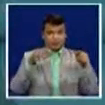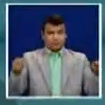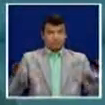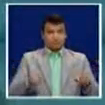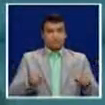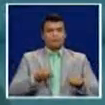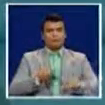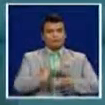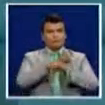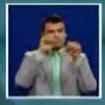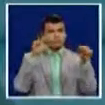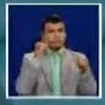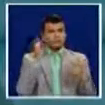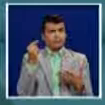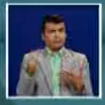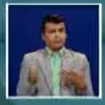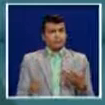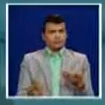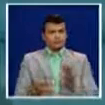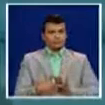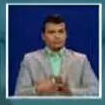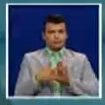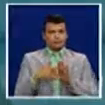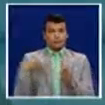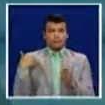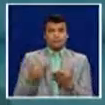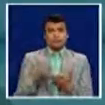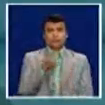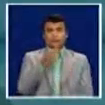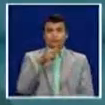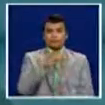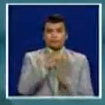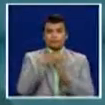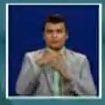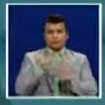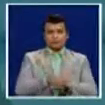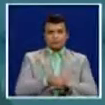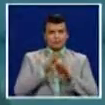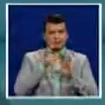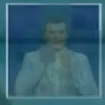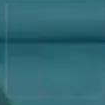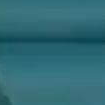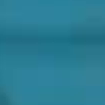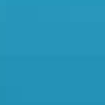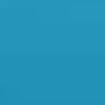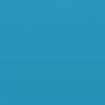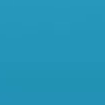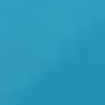amaneciendo la franja. Hay muchísimo más hasta las 12:35 del mediodía.